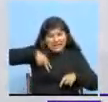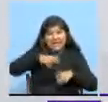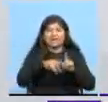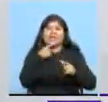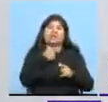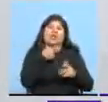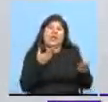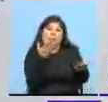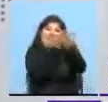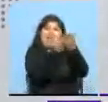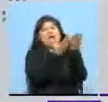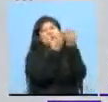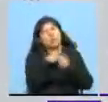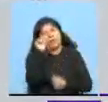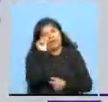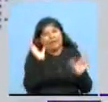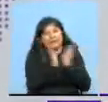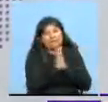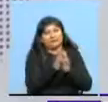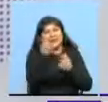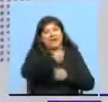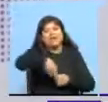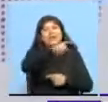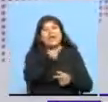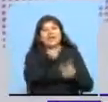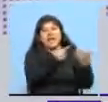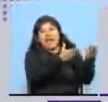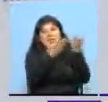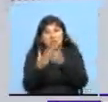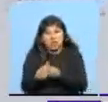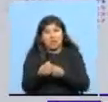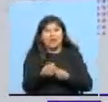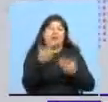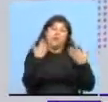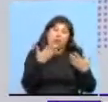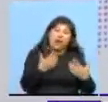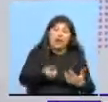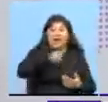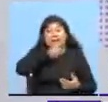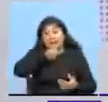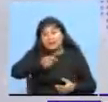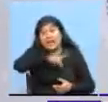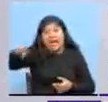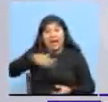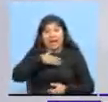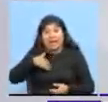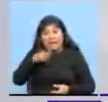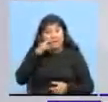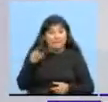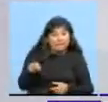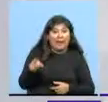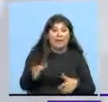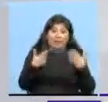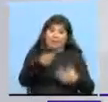ayudita, porque quería saber si podían acá entrevistar a mis papás para que ellos hablen del tema,